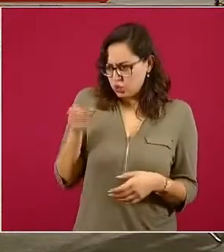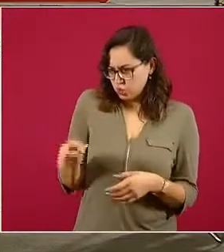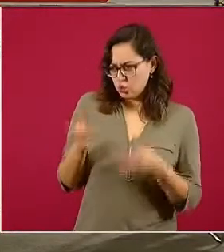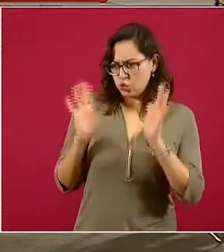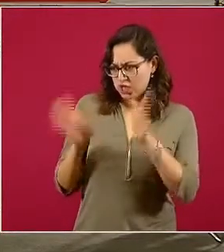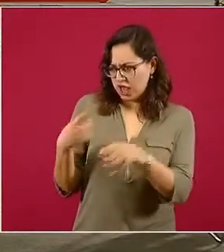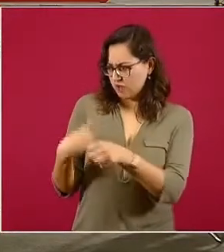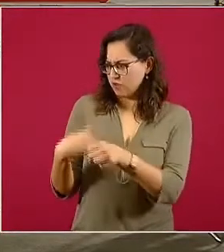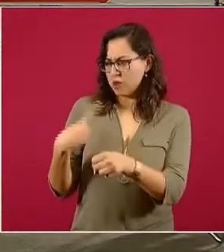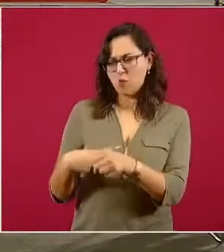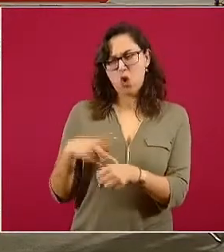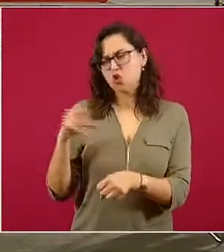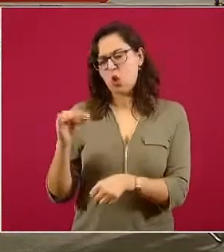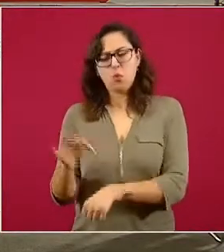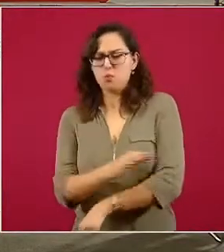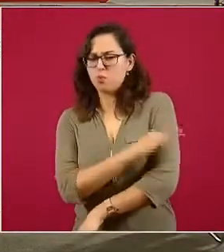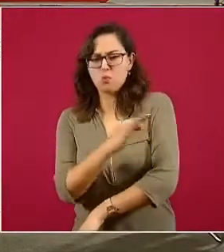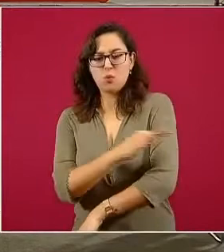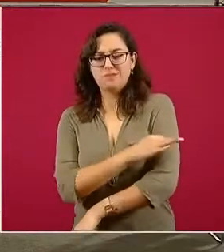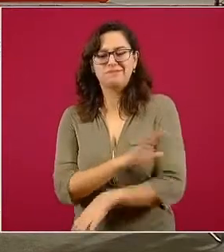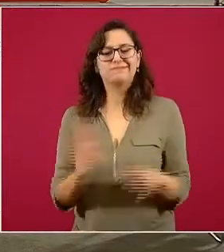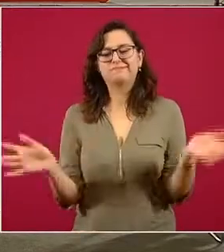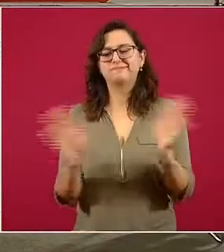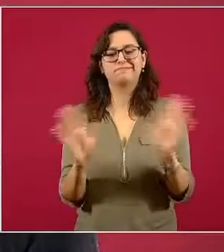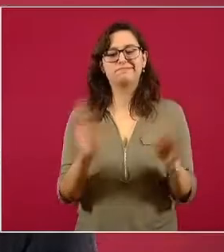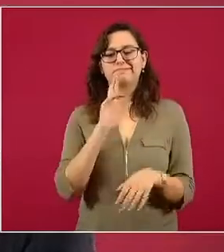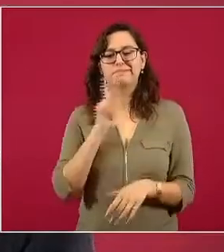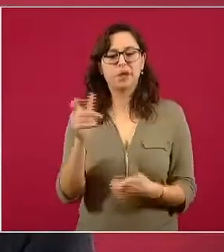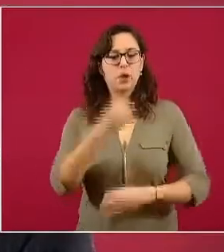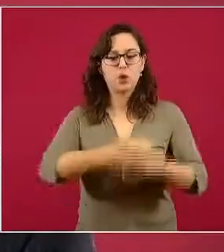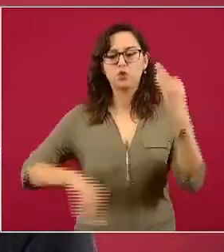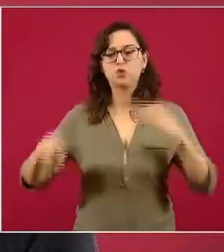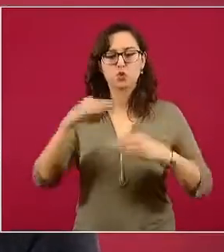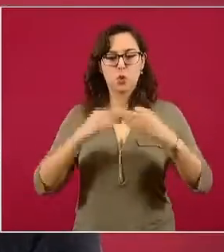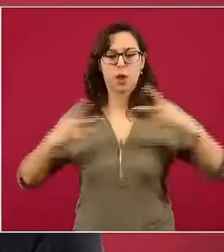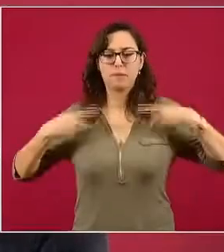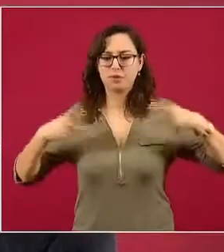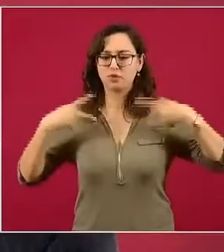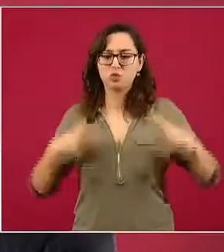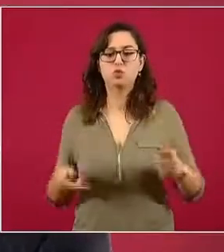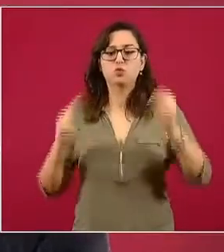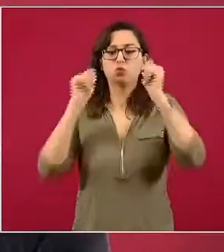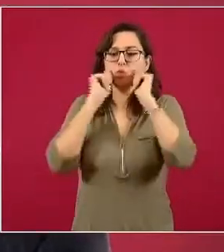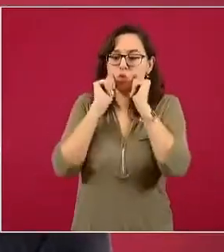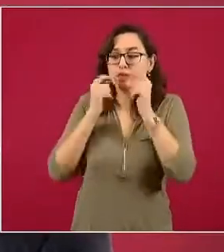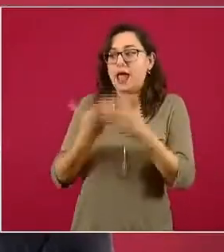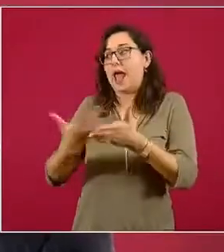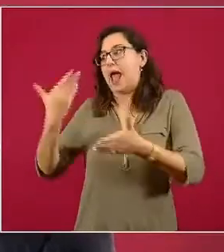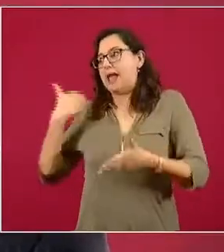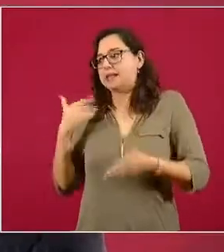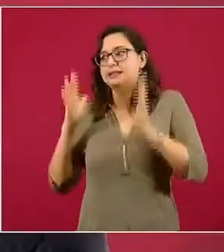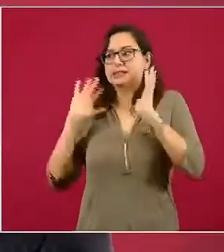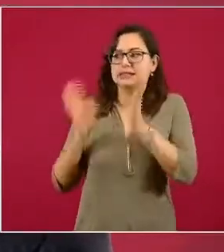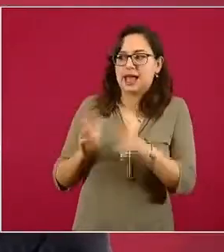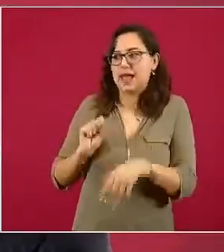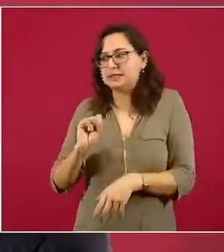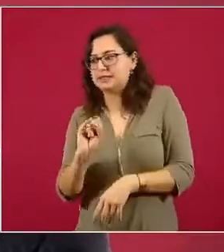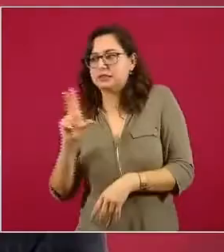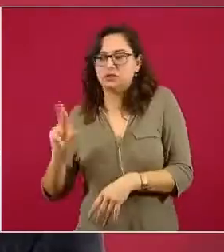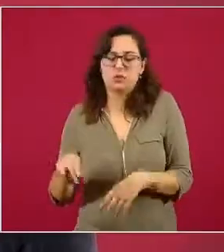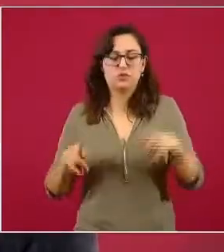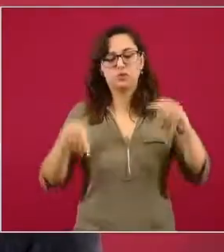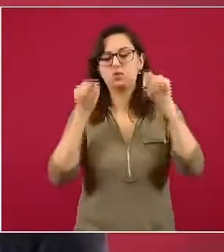no te pongas. Entonces preferimos incluirlos a todas y todos, independientemente de su historia de haber tenido o no